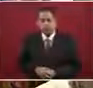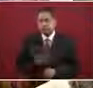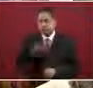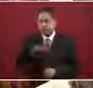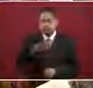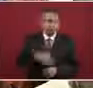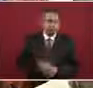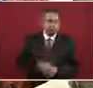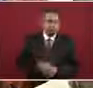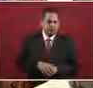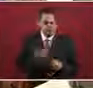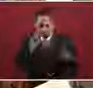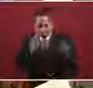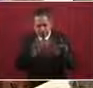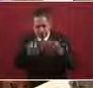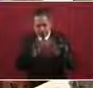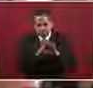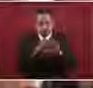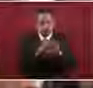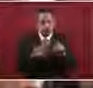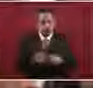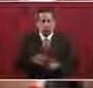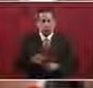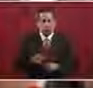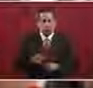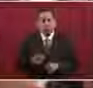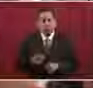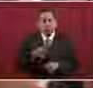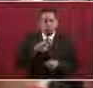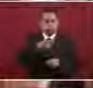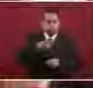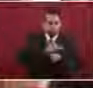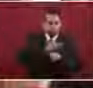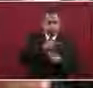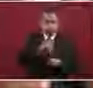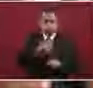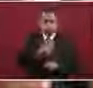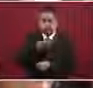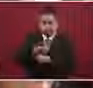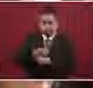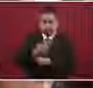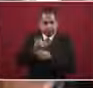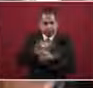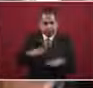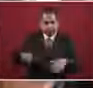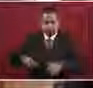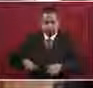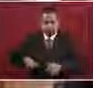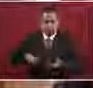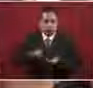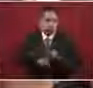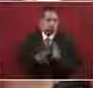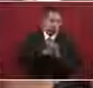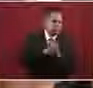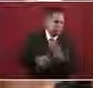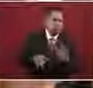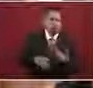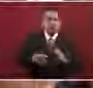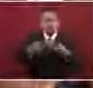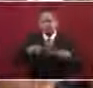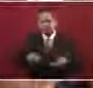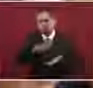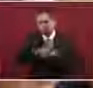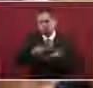de análisis de su primer y tercer informe de gobierno por parte de periodistas,